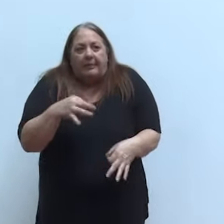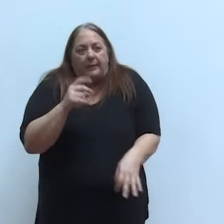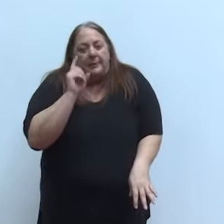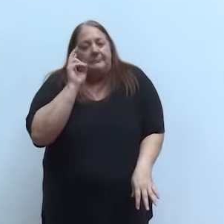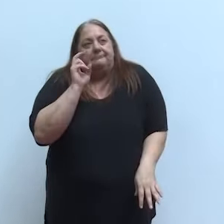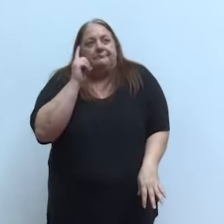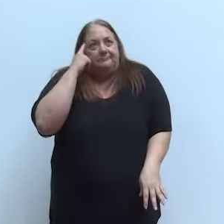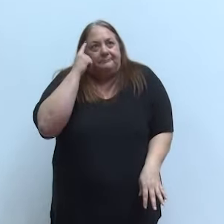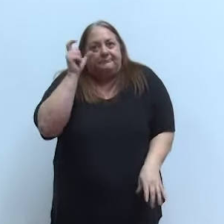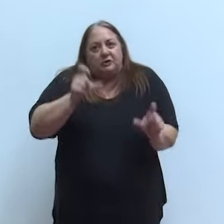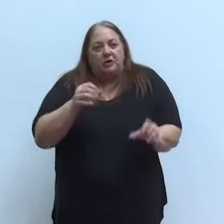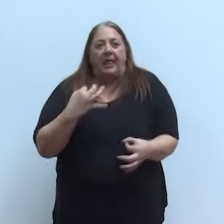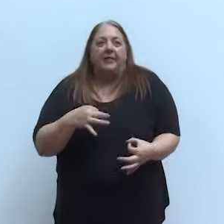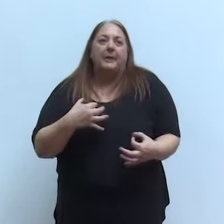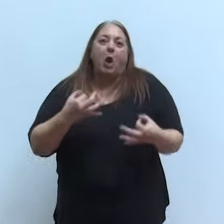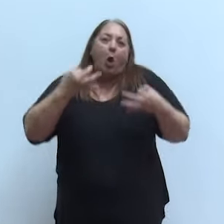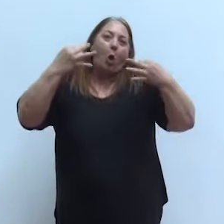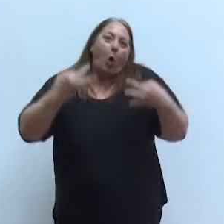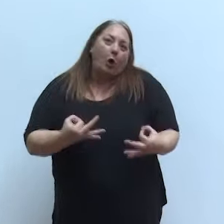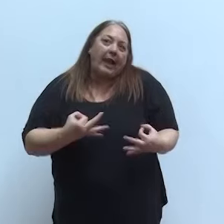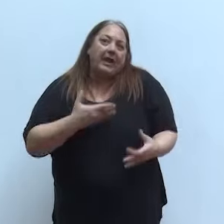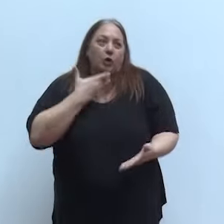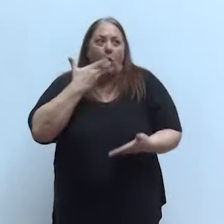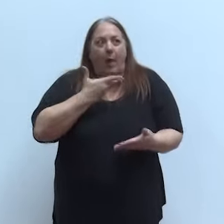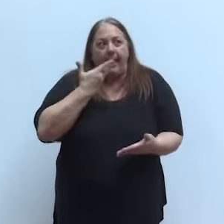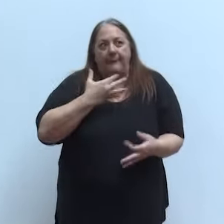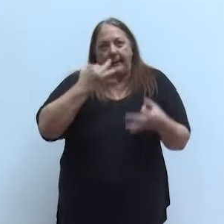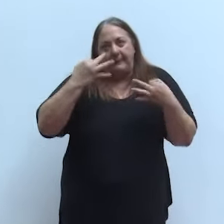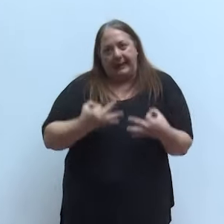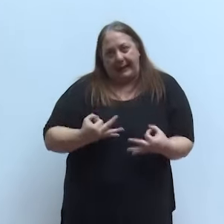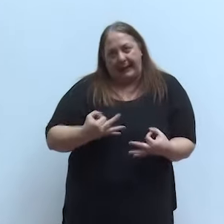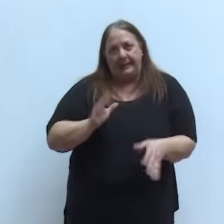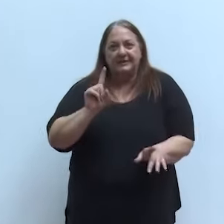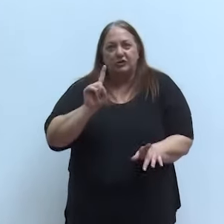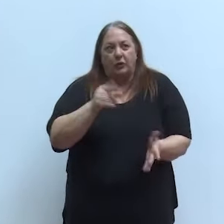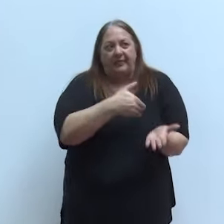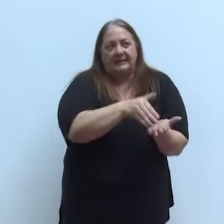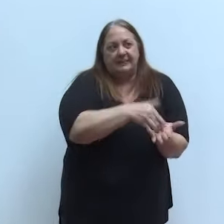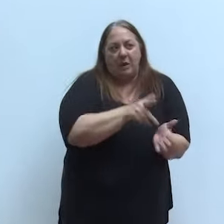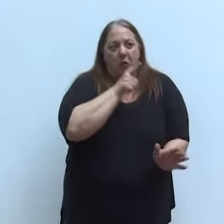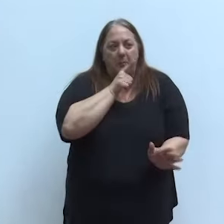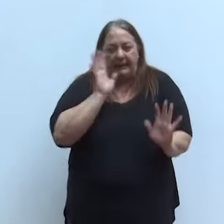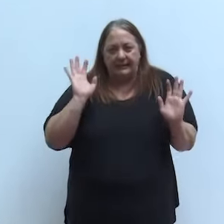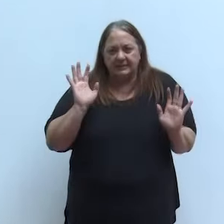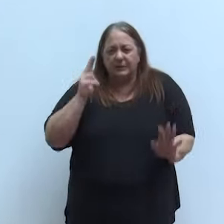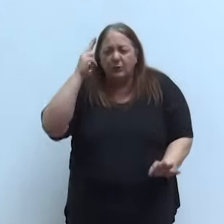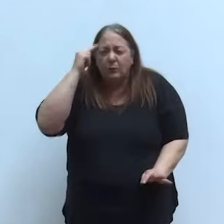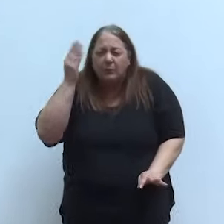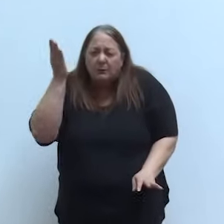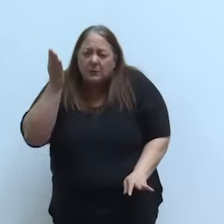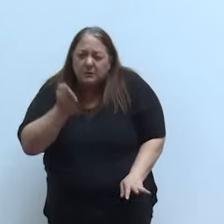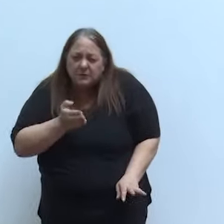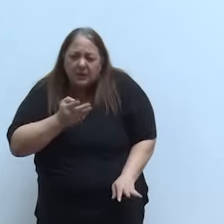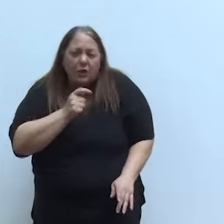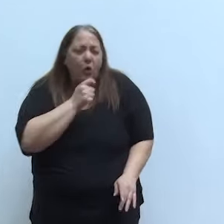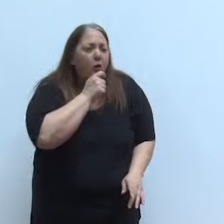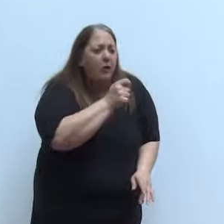porque si no mucha gente se siente discriminada y la pasa muy mal solamente el 9% de los encuestados y